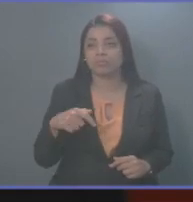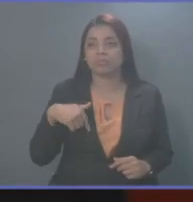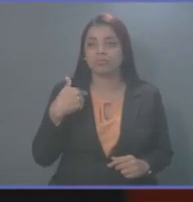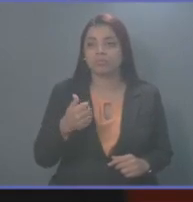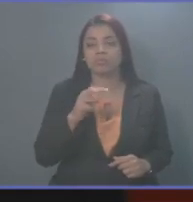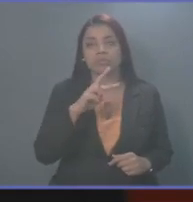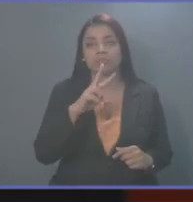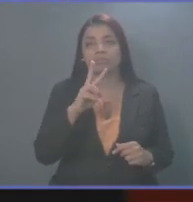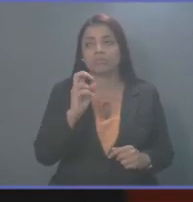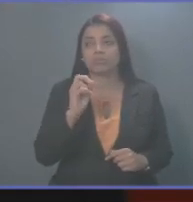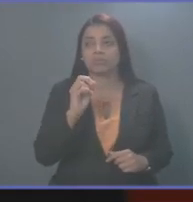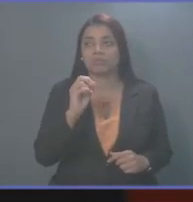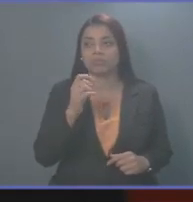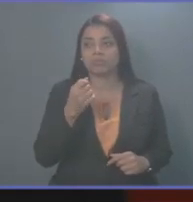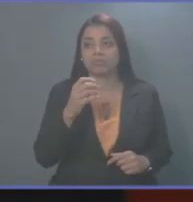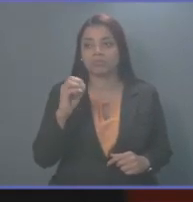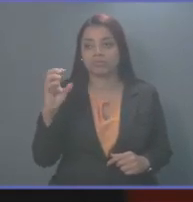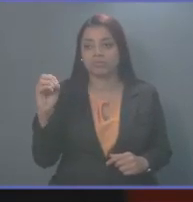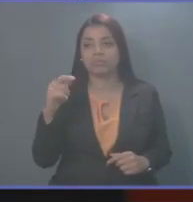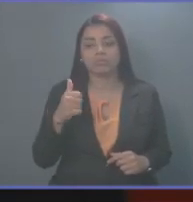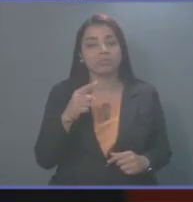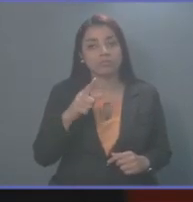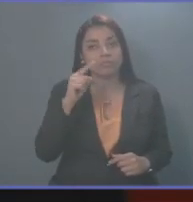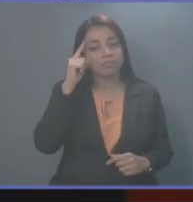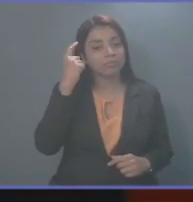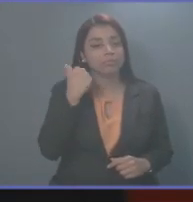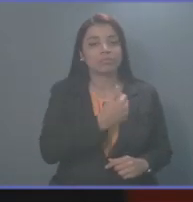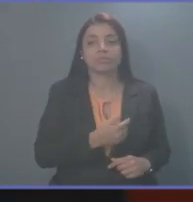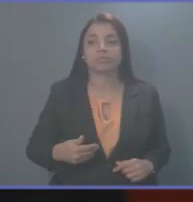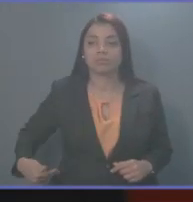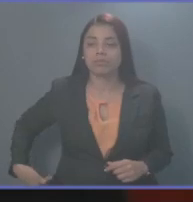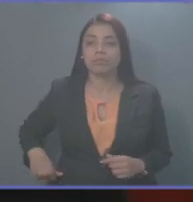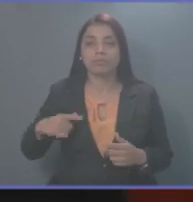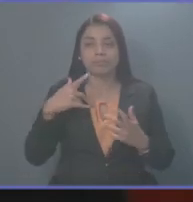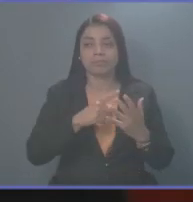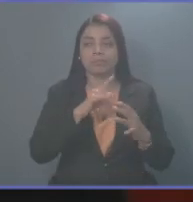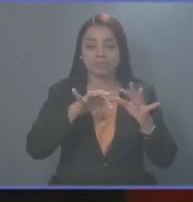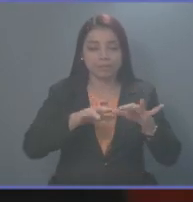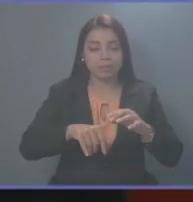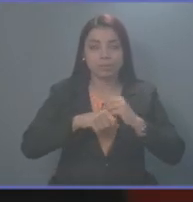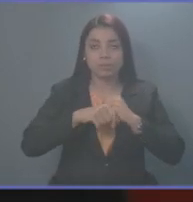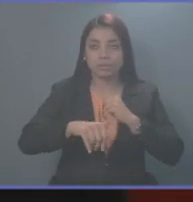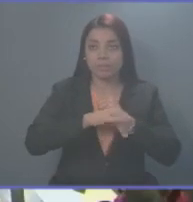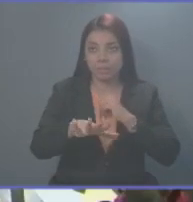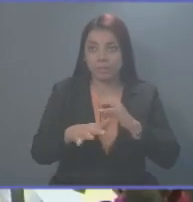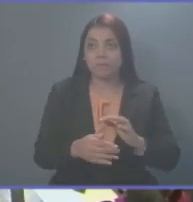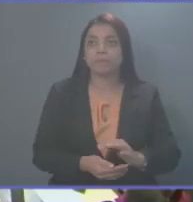año 2000. Leído la iniciativa, señor presidente, y el pronunciamiento.